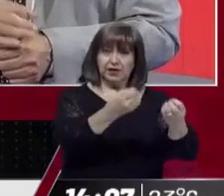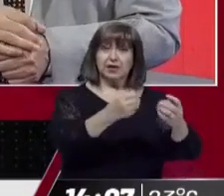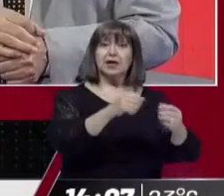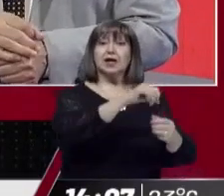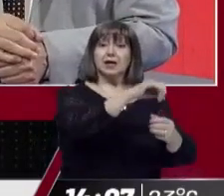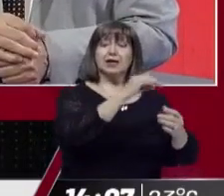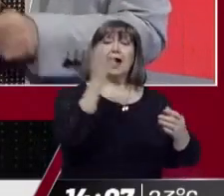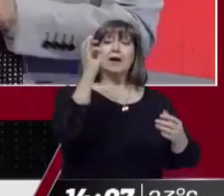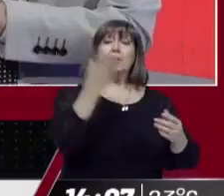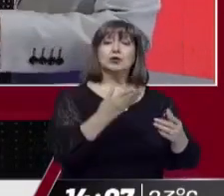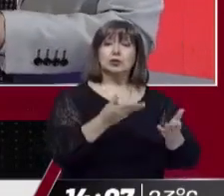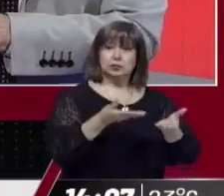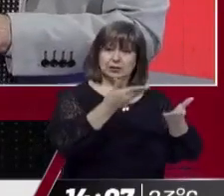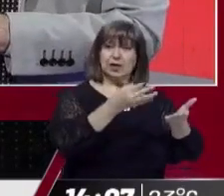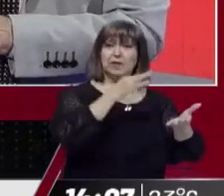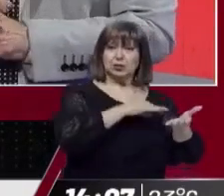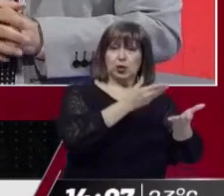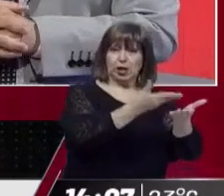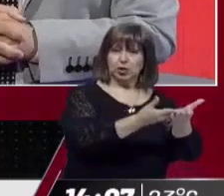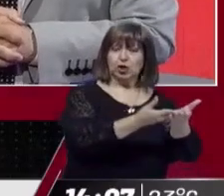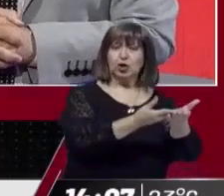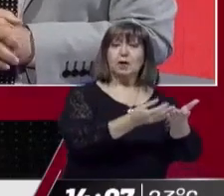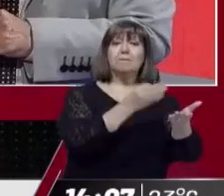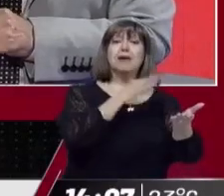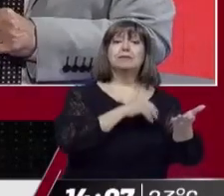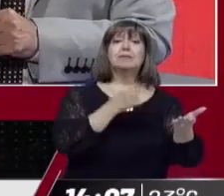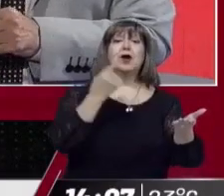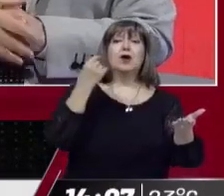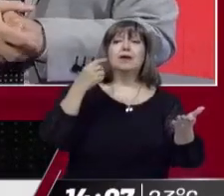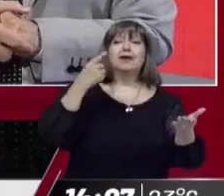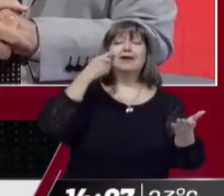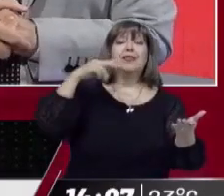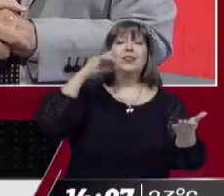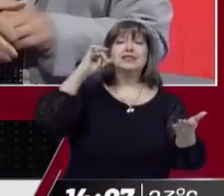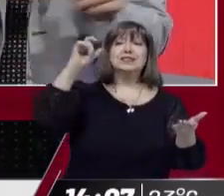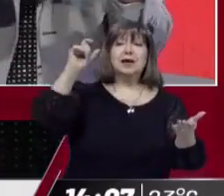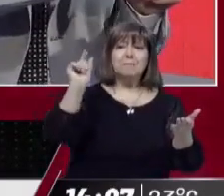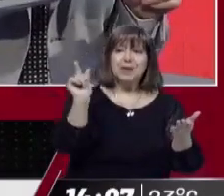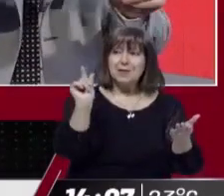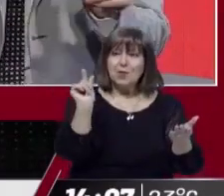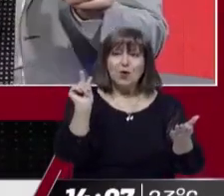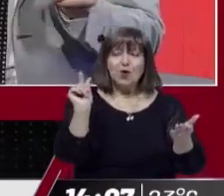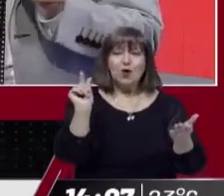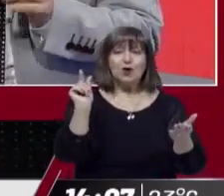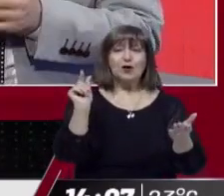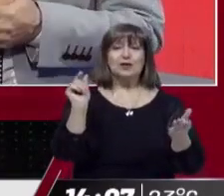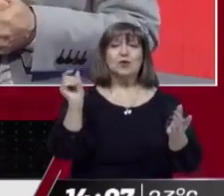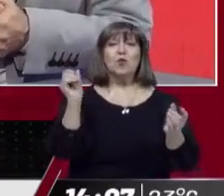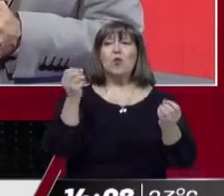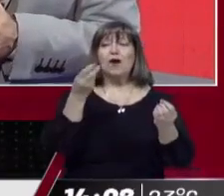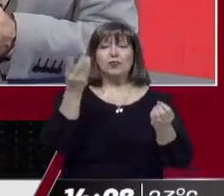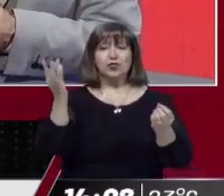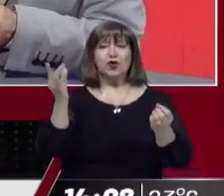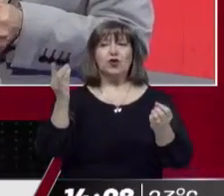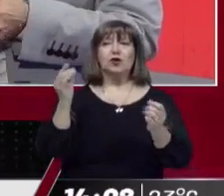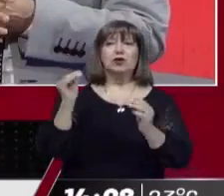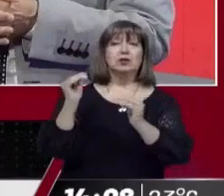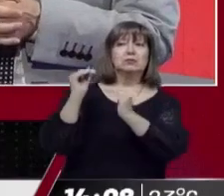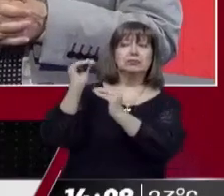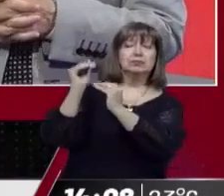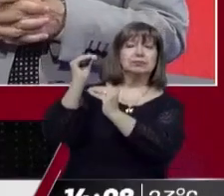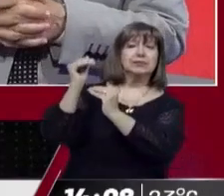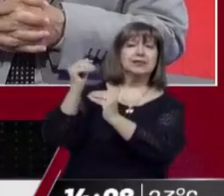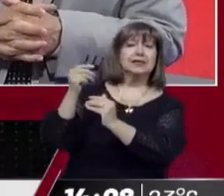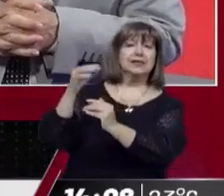de manera equitativa. Exacto. Miren, por ejemplo, tomen en ese índice lo que van incrementando los estatales. Si uno ve, por ejemplo, cuánto se ha incrementado el